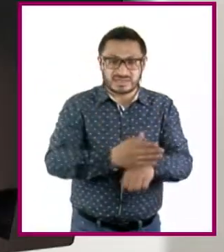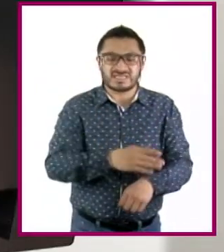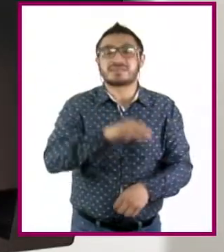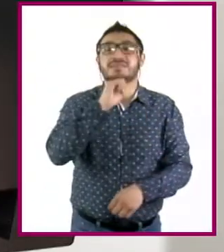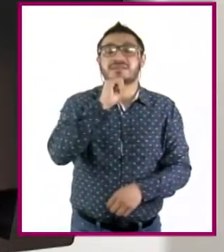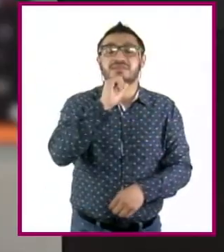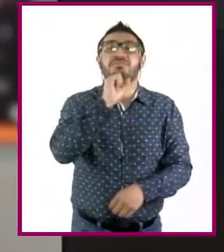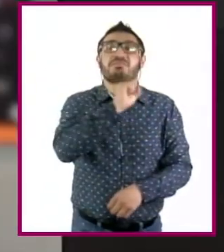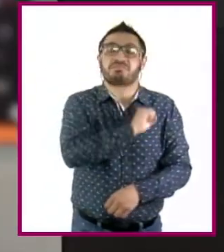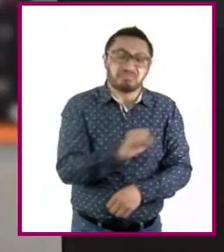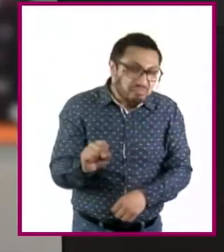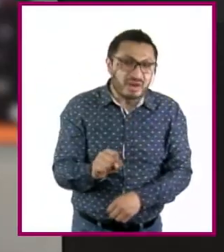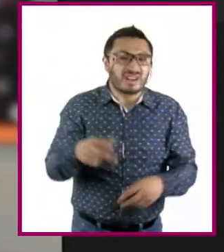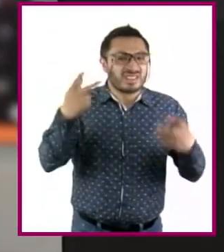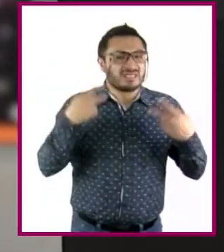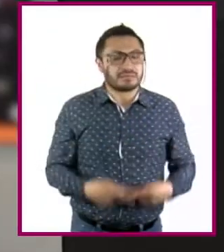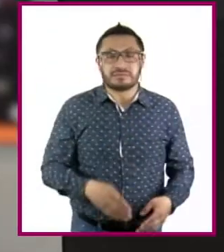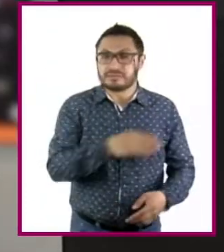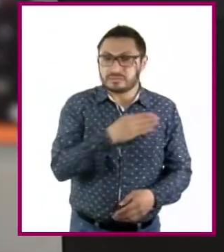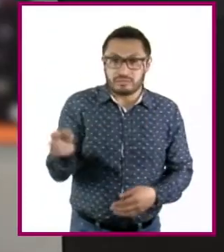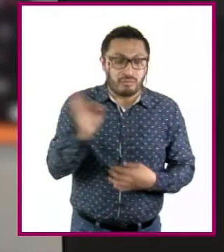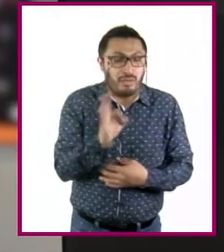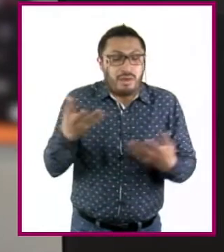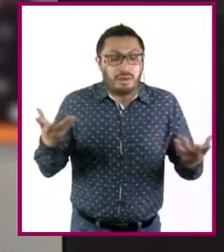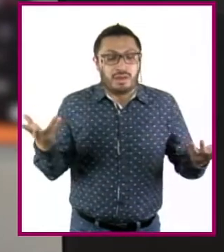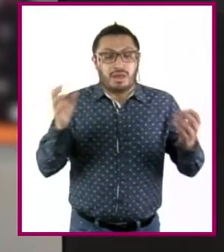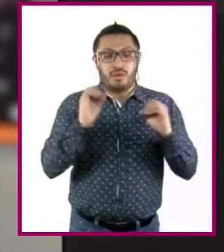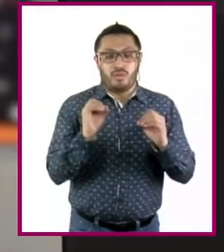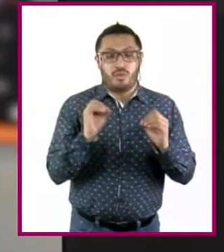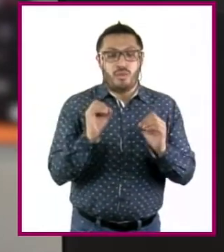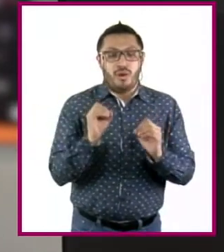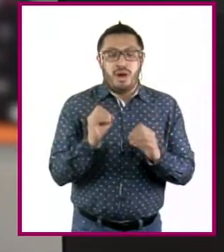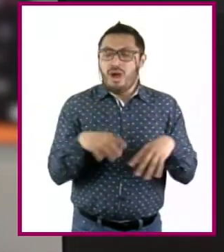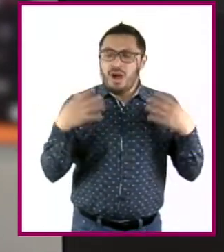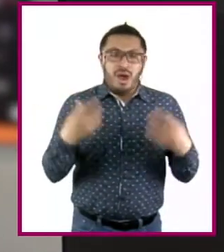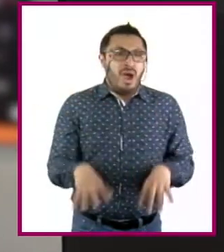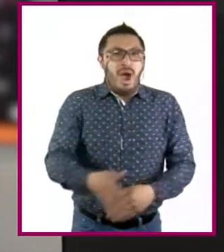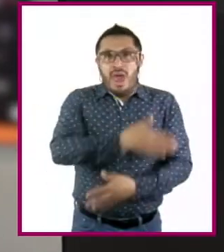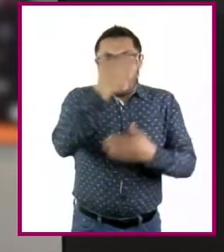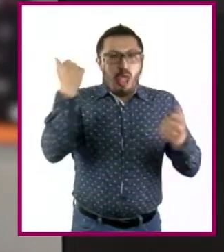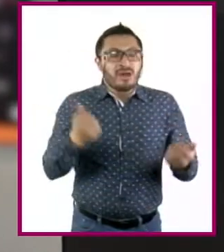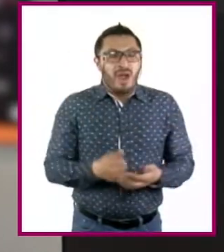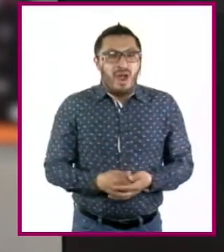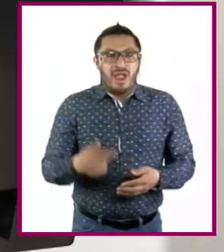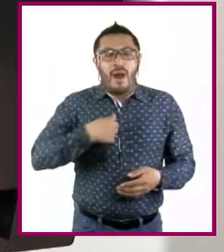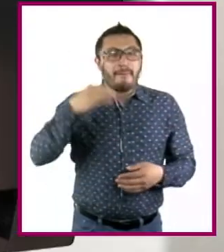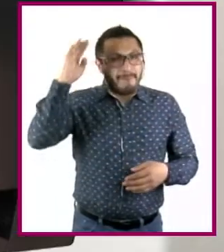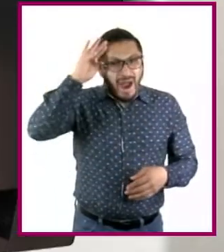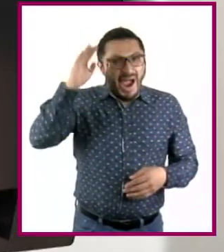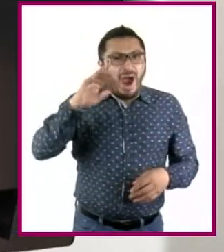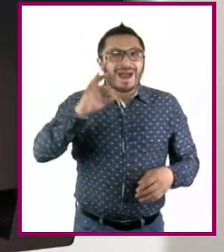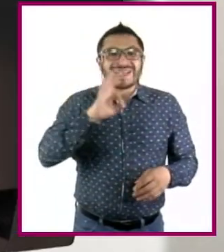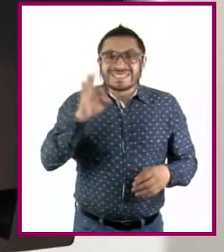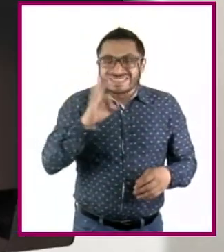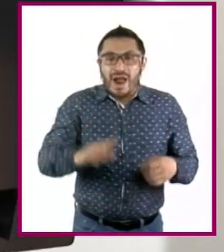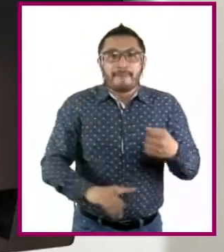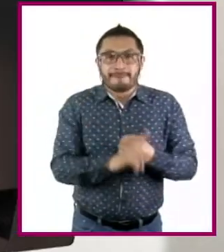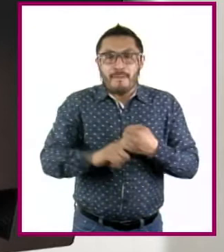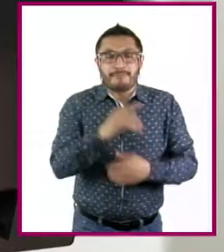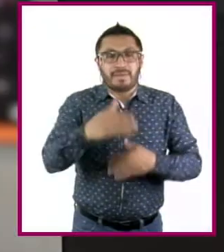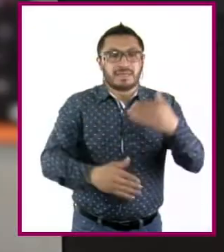persona no sea culpable realmente o que... Ay, ya no sé. Me da cosa pensar en las posibles consecuencias de